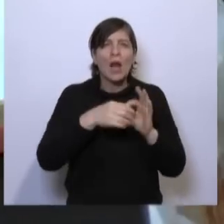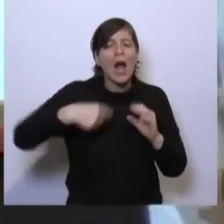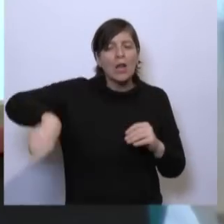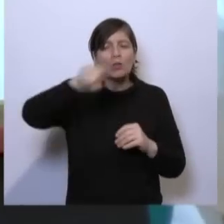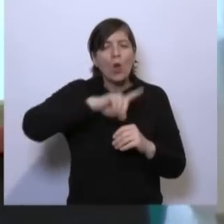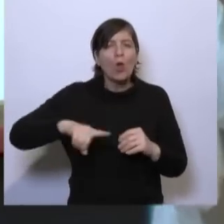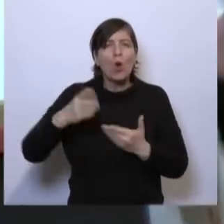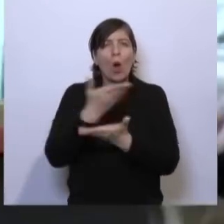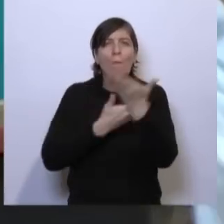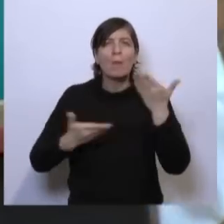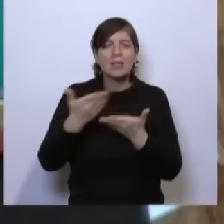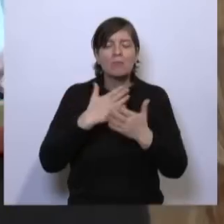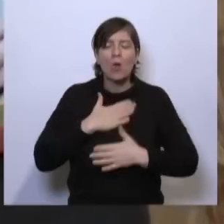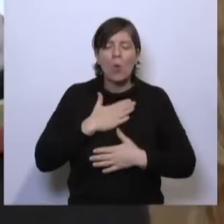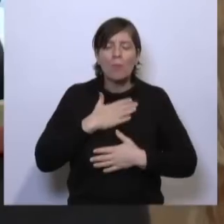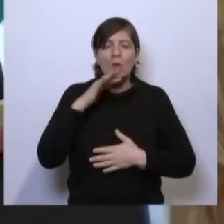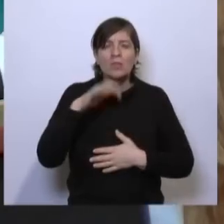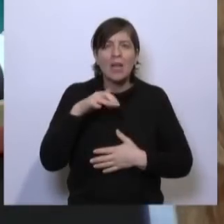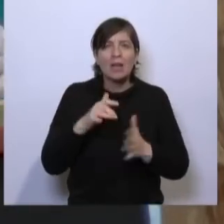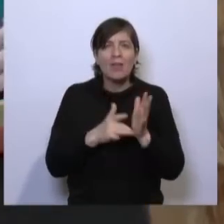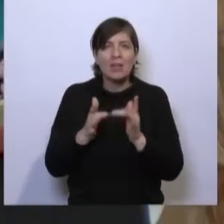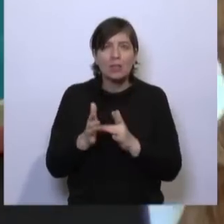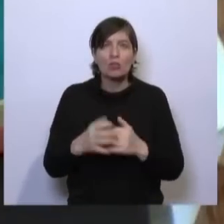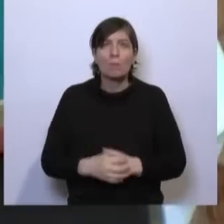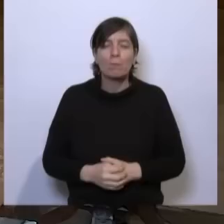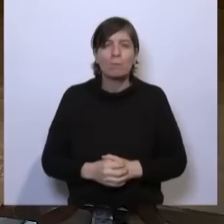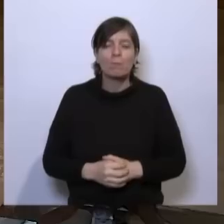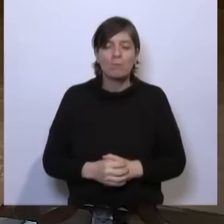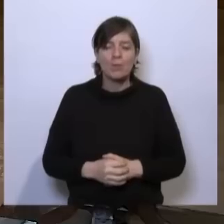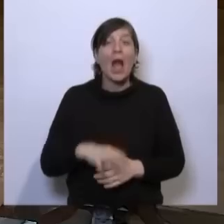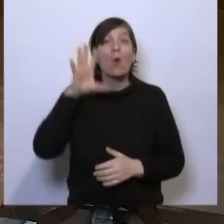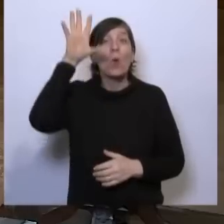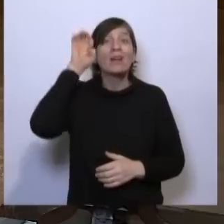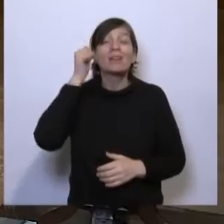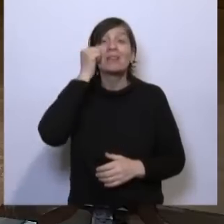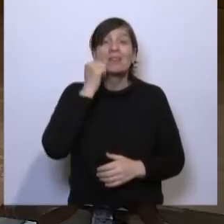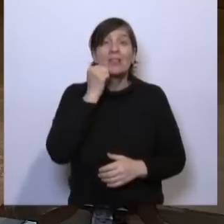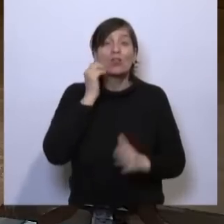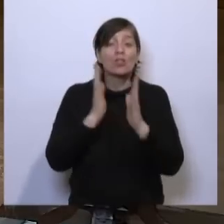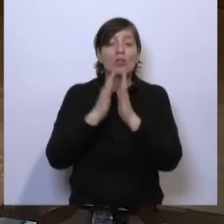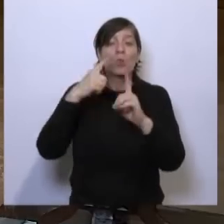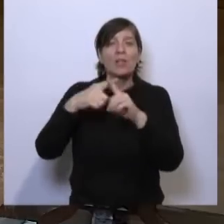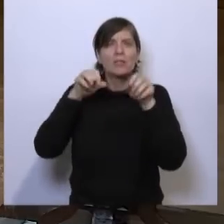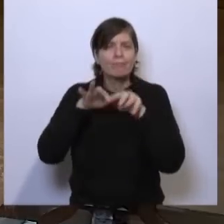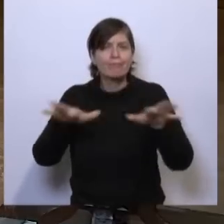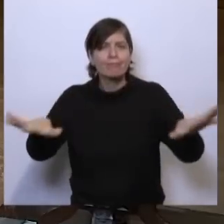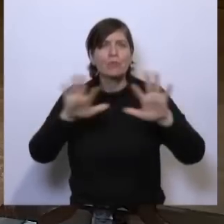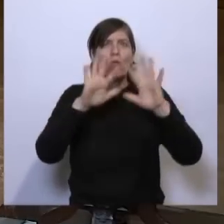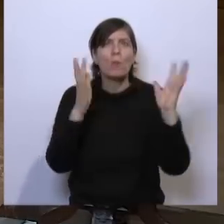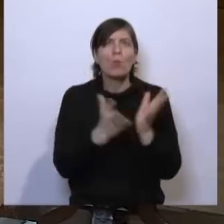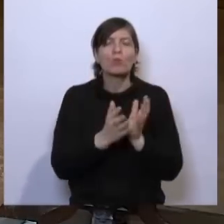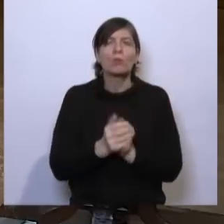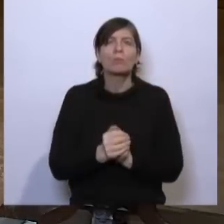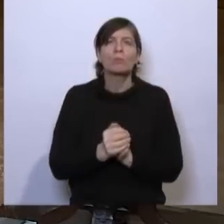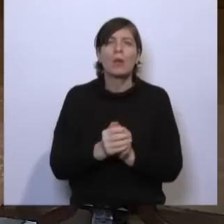a cuantos participamos del cuerpo y sangre de Cristo. Acuérdate, Señor, de tu Iglesia extendida por toda la